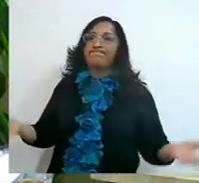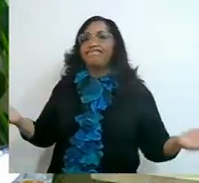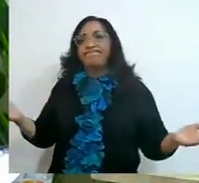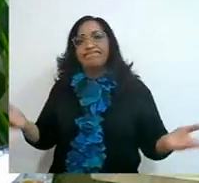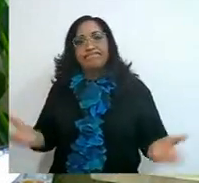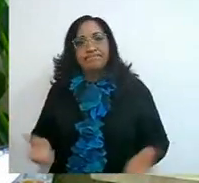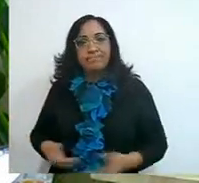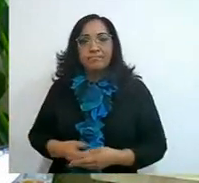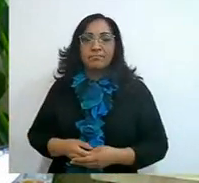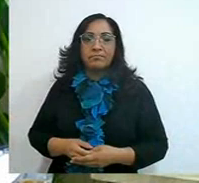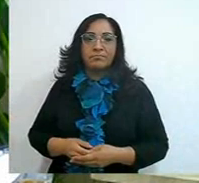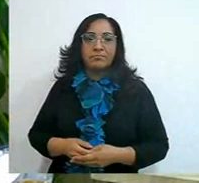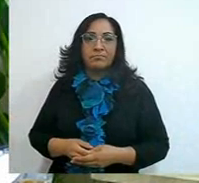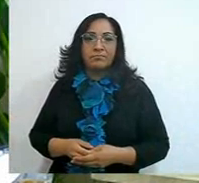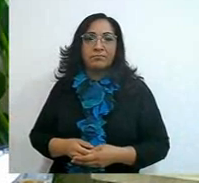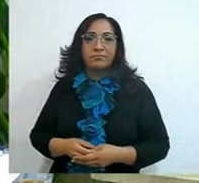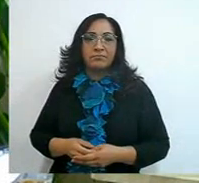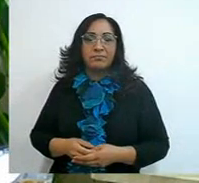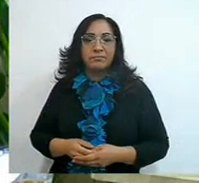más.